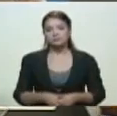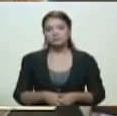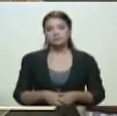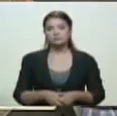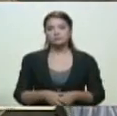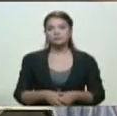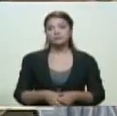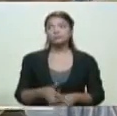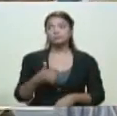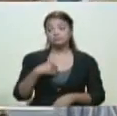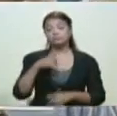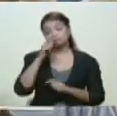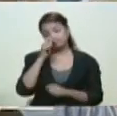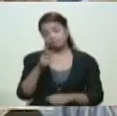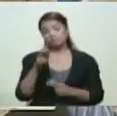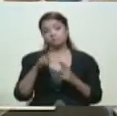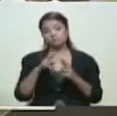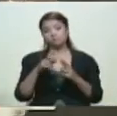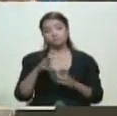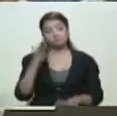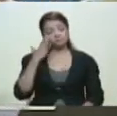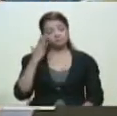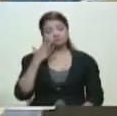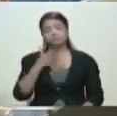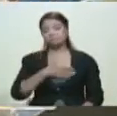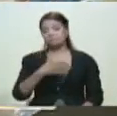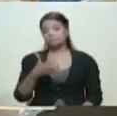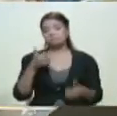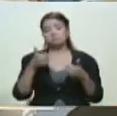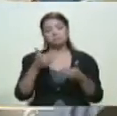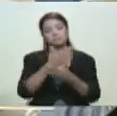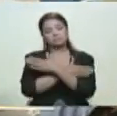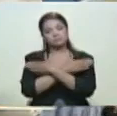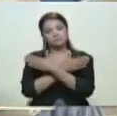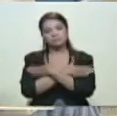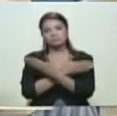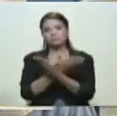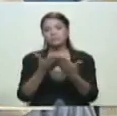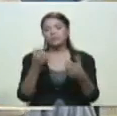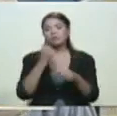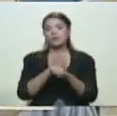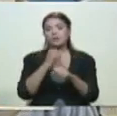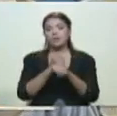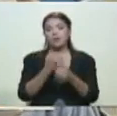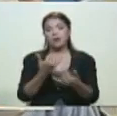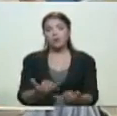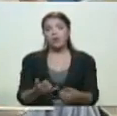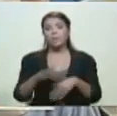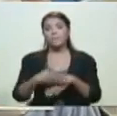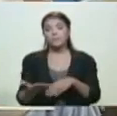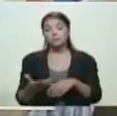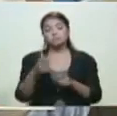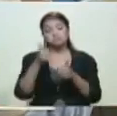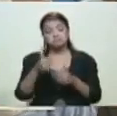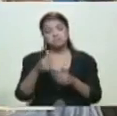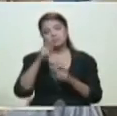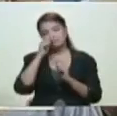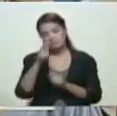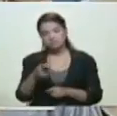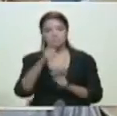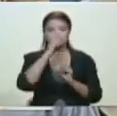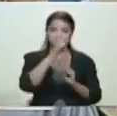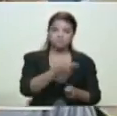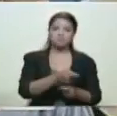yo reconozco y celebro y, bueno, felicito esta actividad porque es un merecido